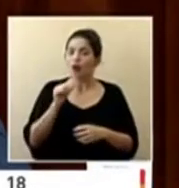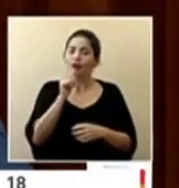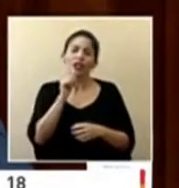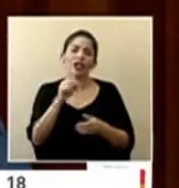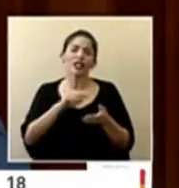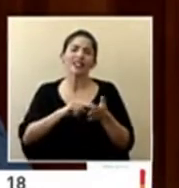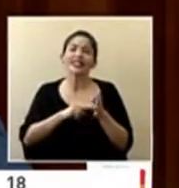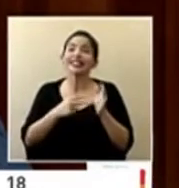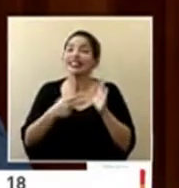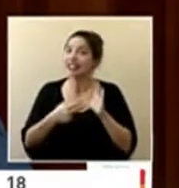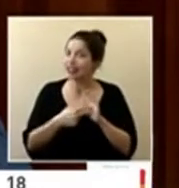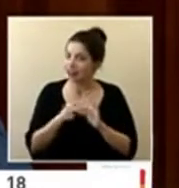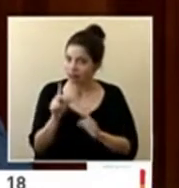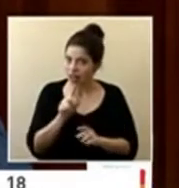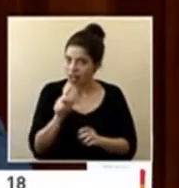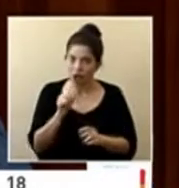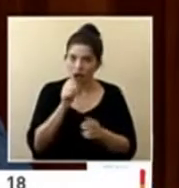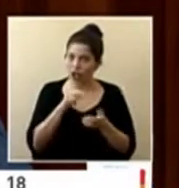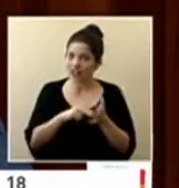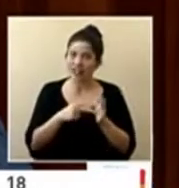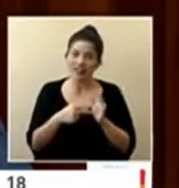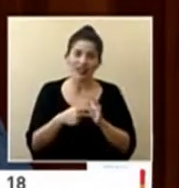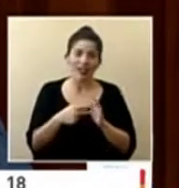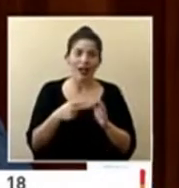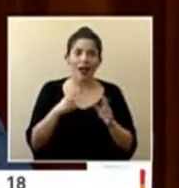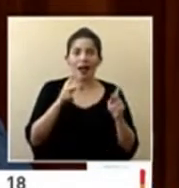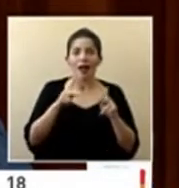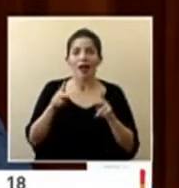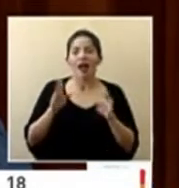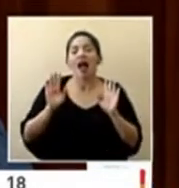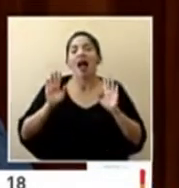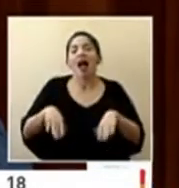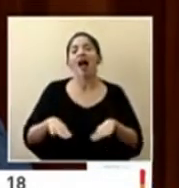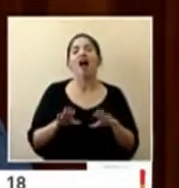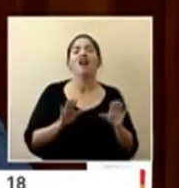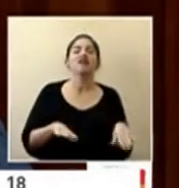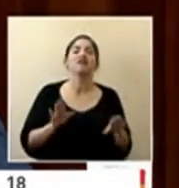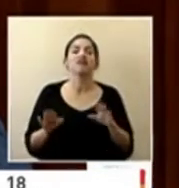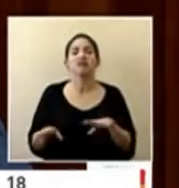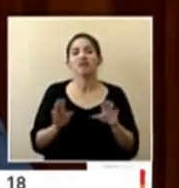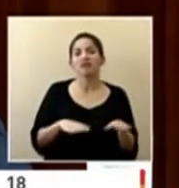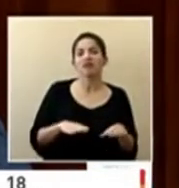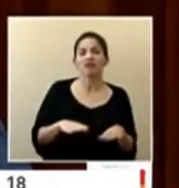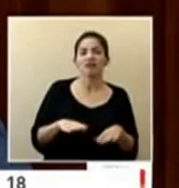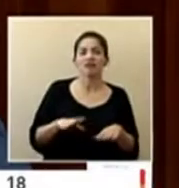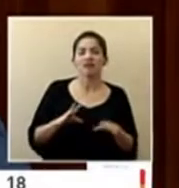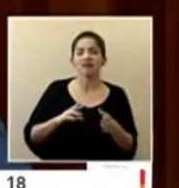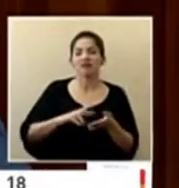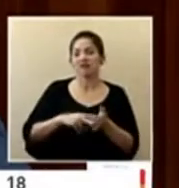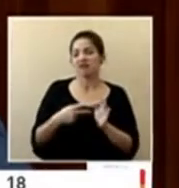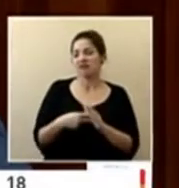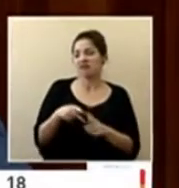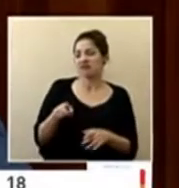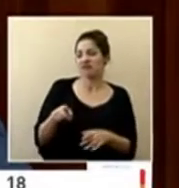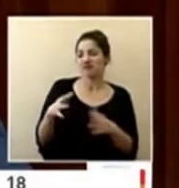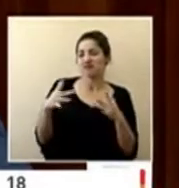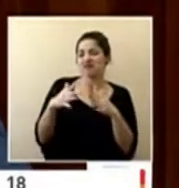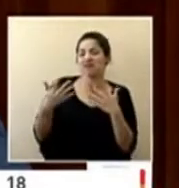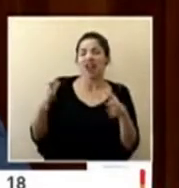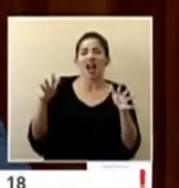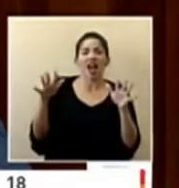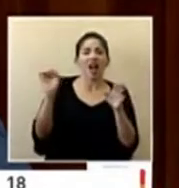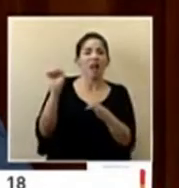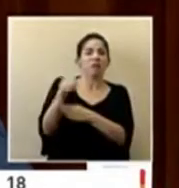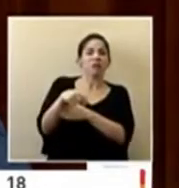para nada que tengamos que relajarnos y decir que esta guerra la ganamos.